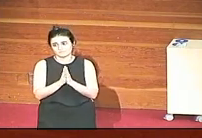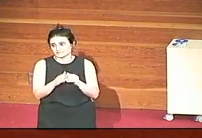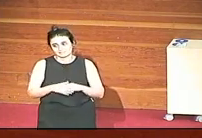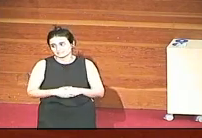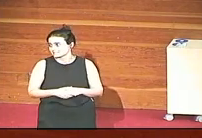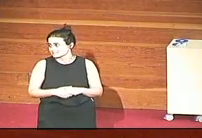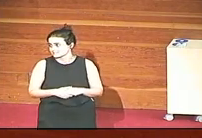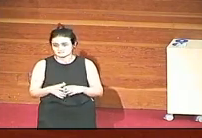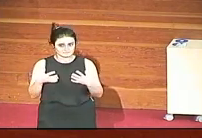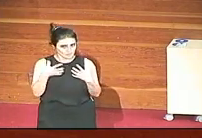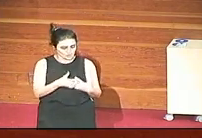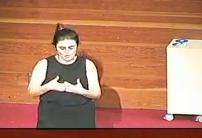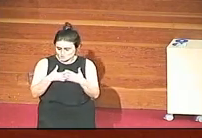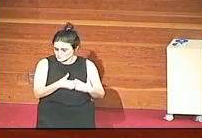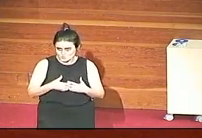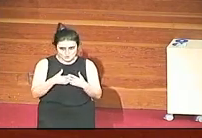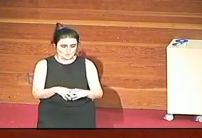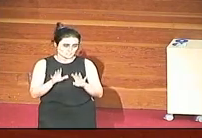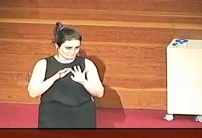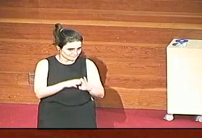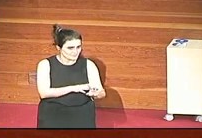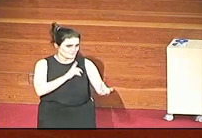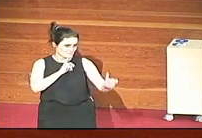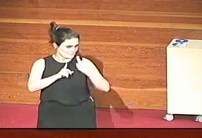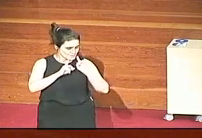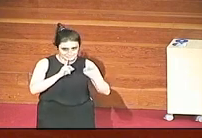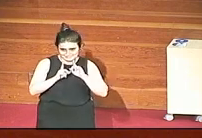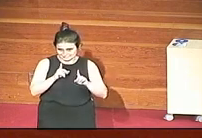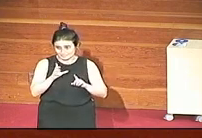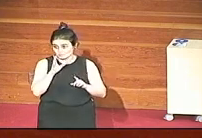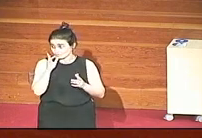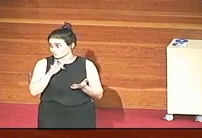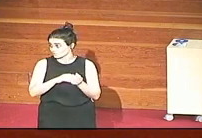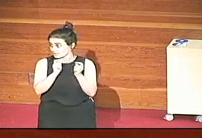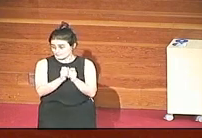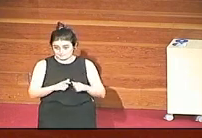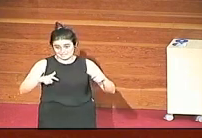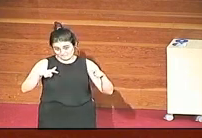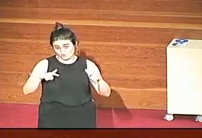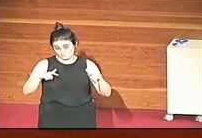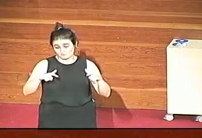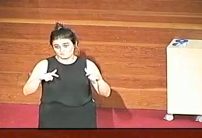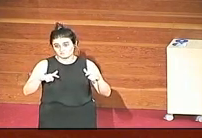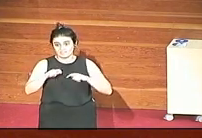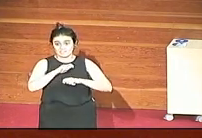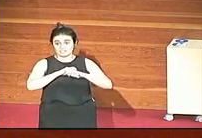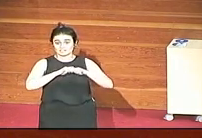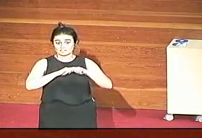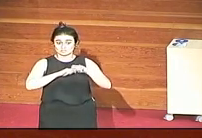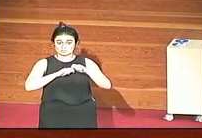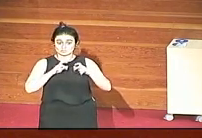luchando y manifestando y protestando por todo eso porque hay una plataforma además de la sociedad española de